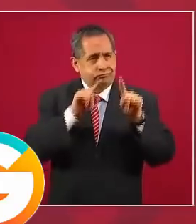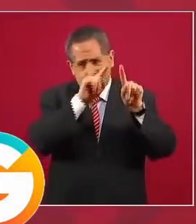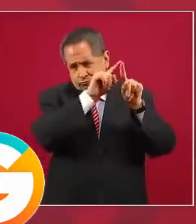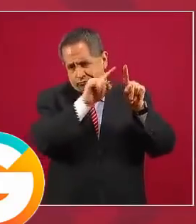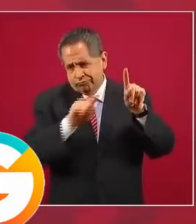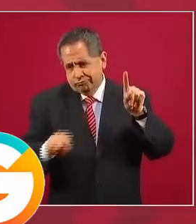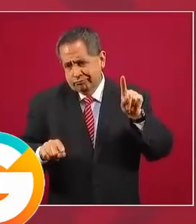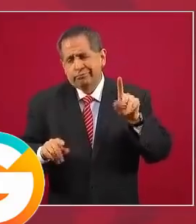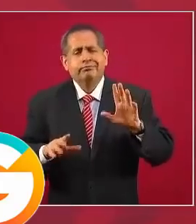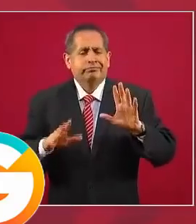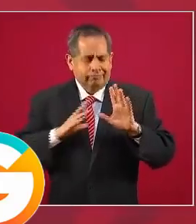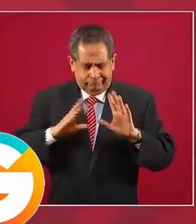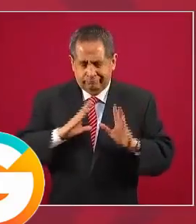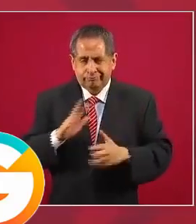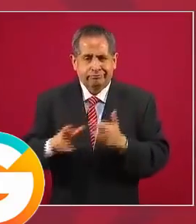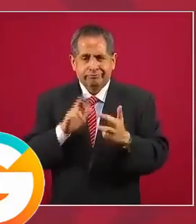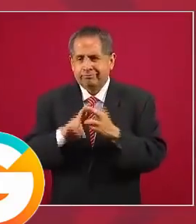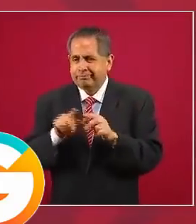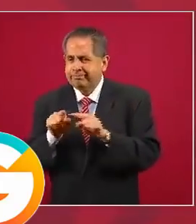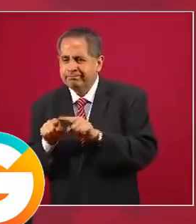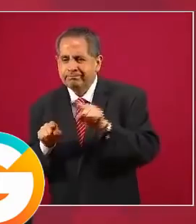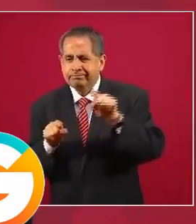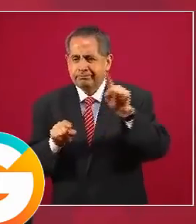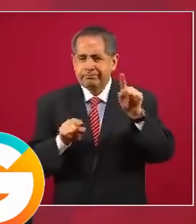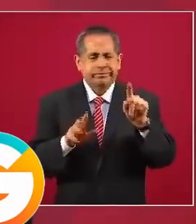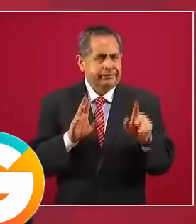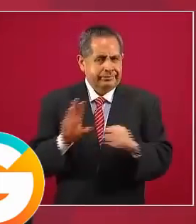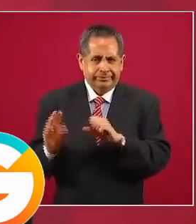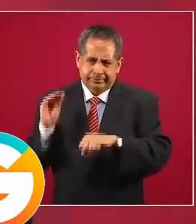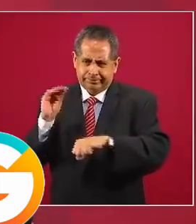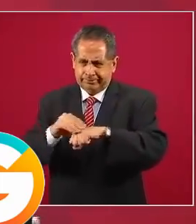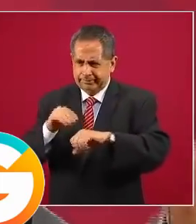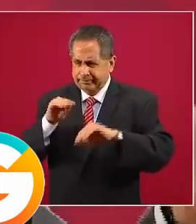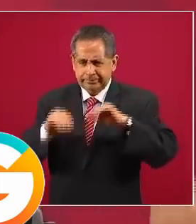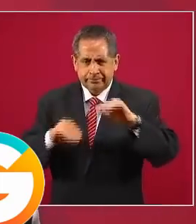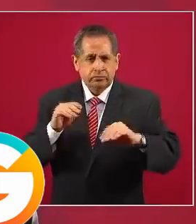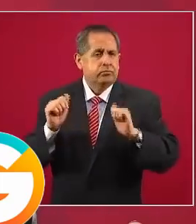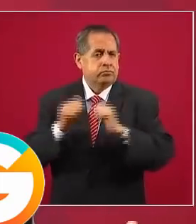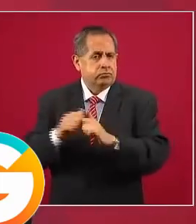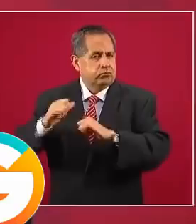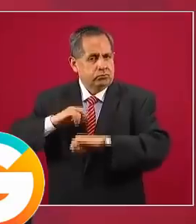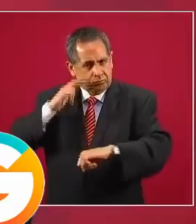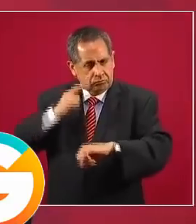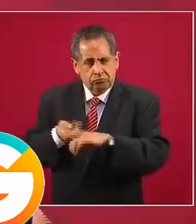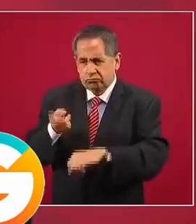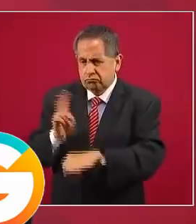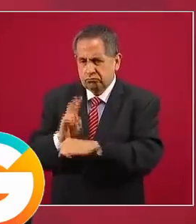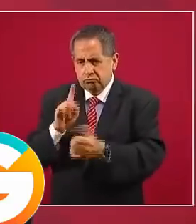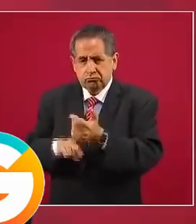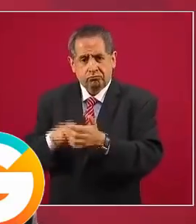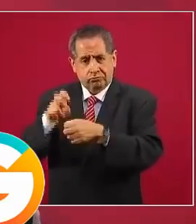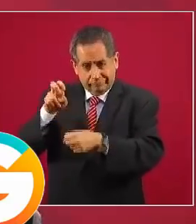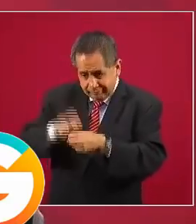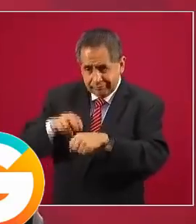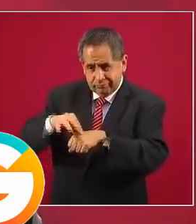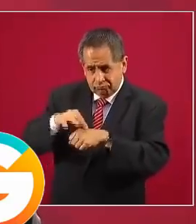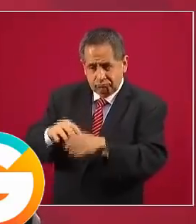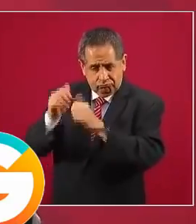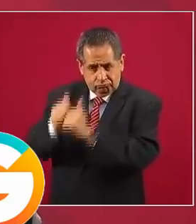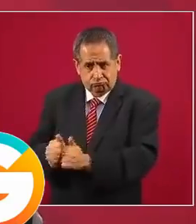las regiones del país, con elementos ahí en el